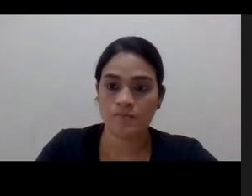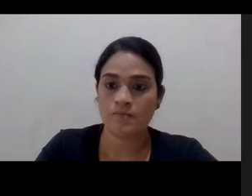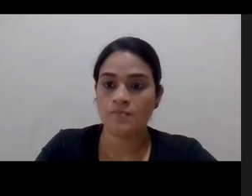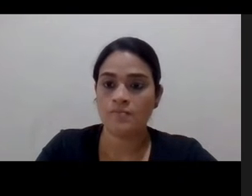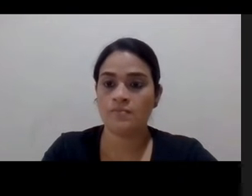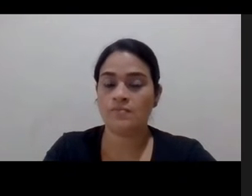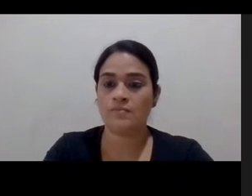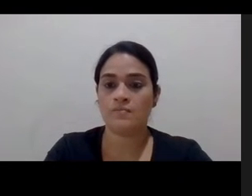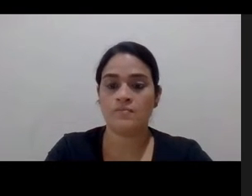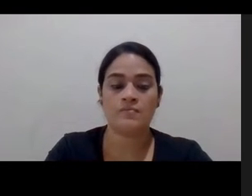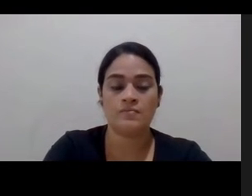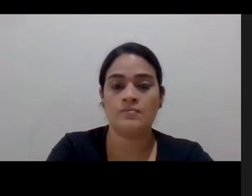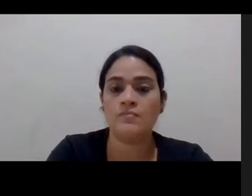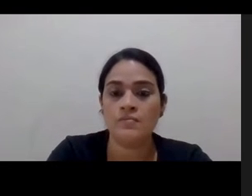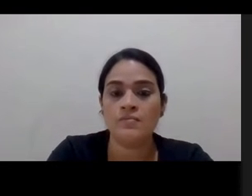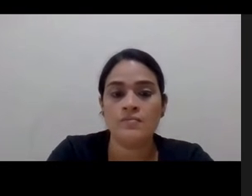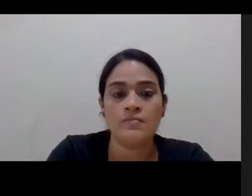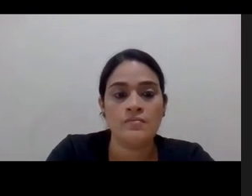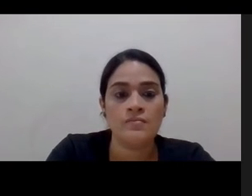Déjenme buscarlo primero.